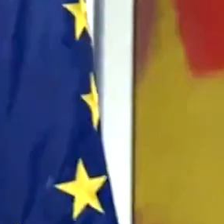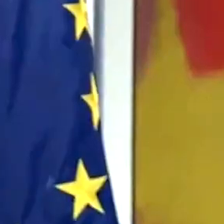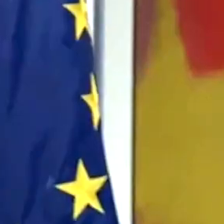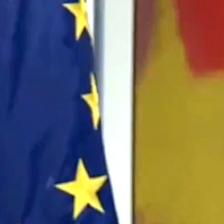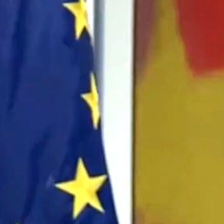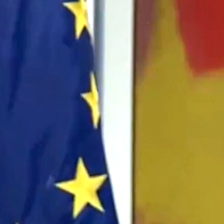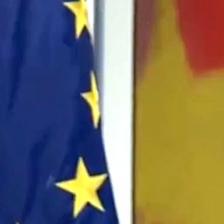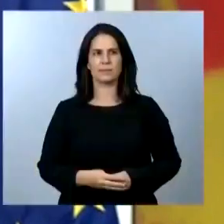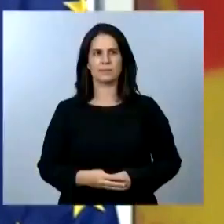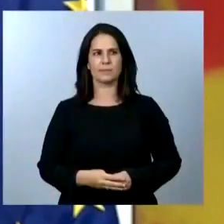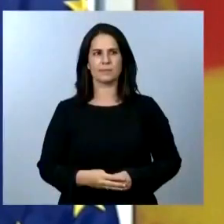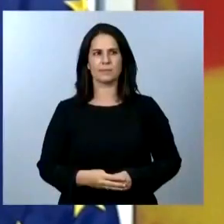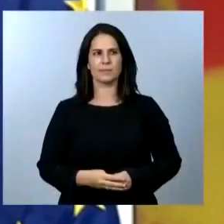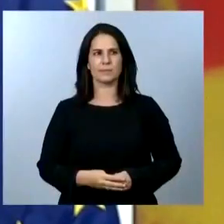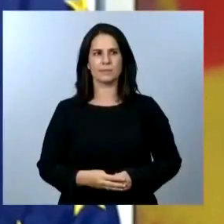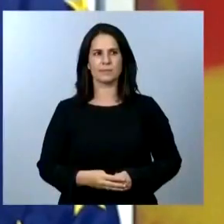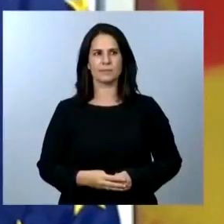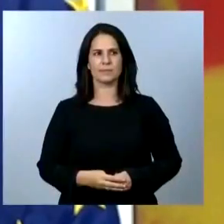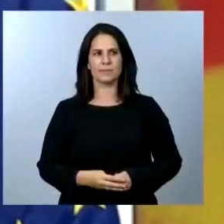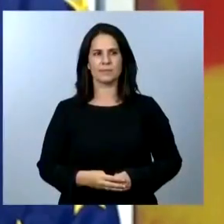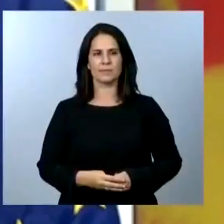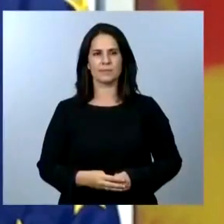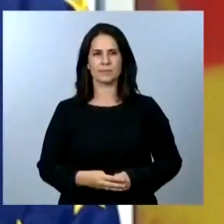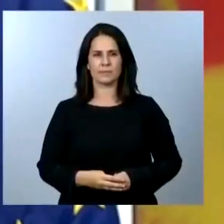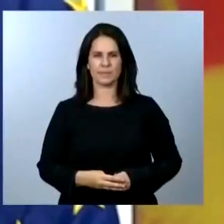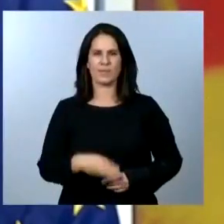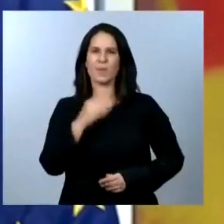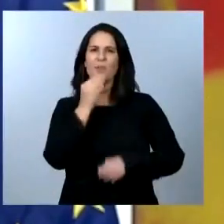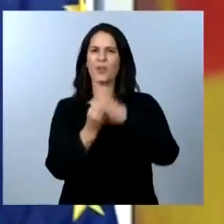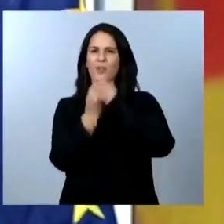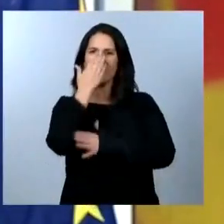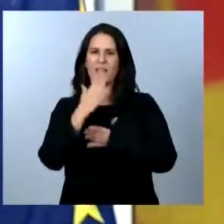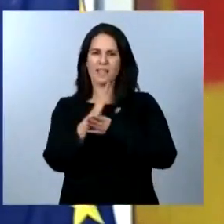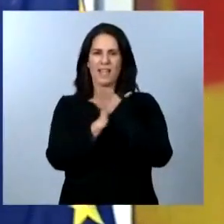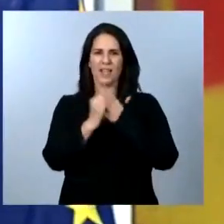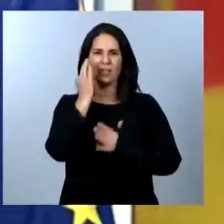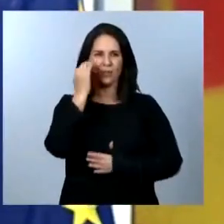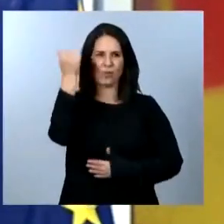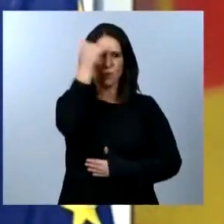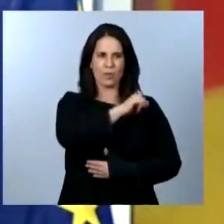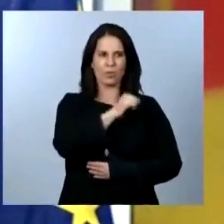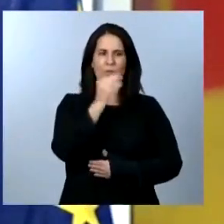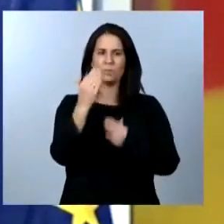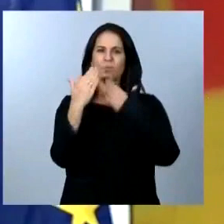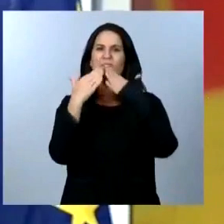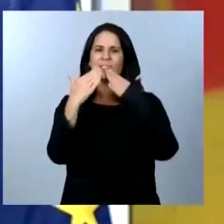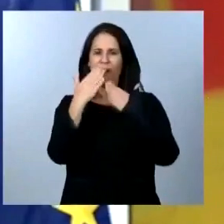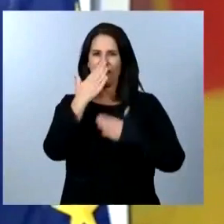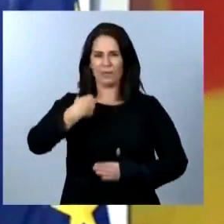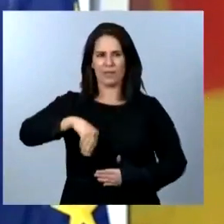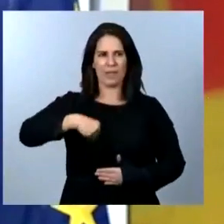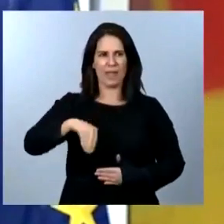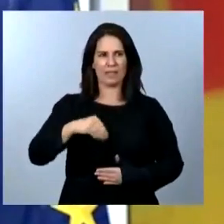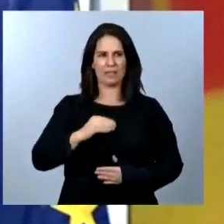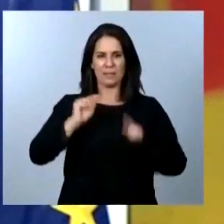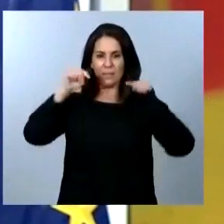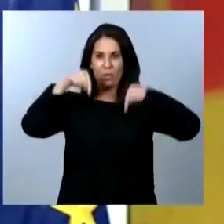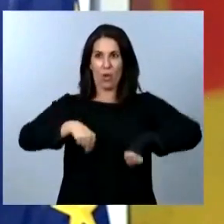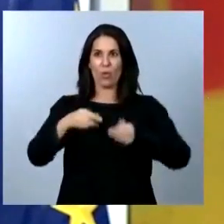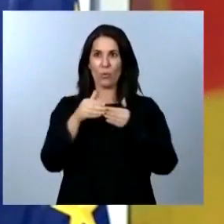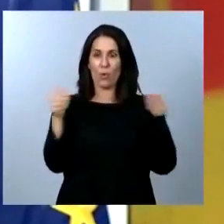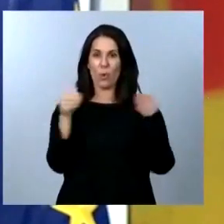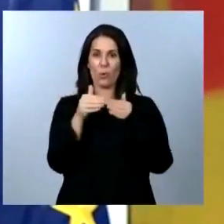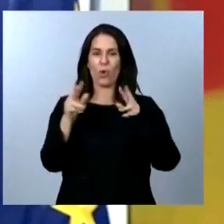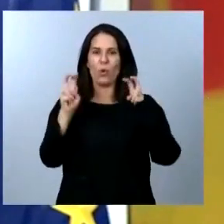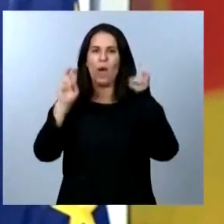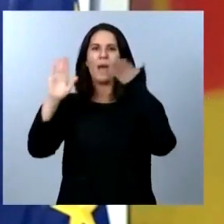euros. Buenos días a todos y a todas. Muchas gracias, presidente. Hoy inauguramos una nueva época en la